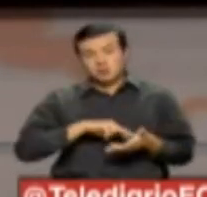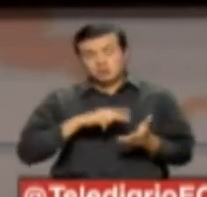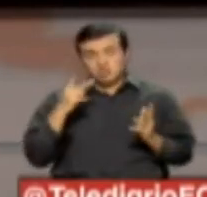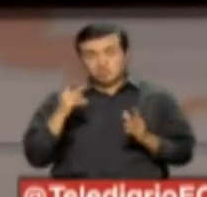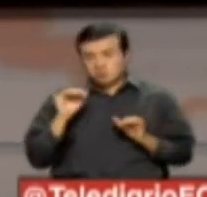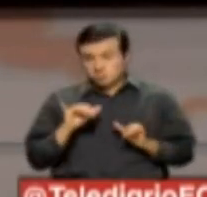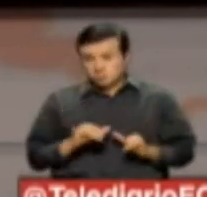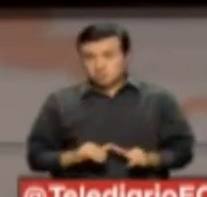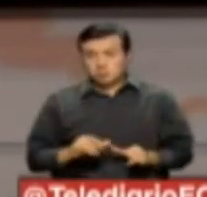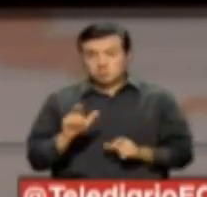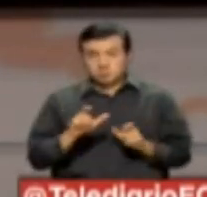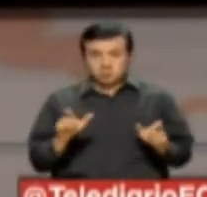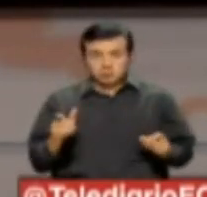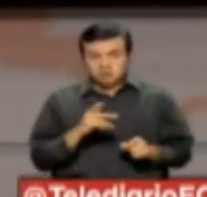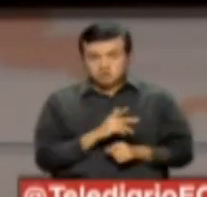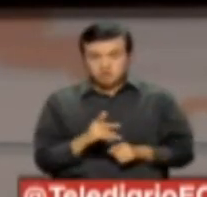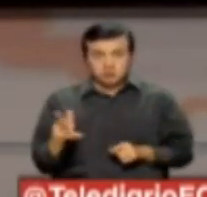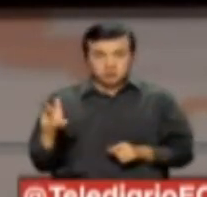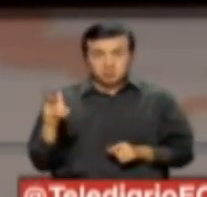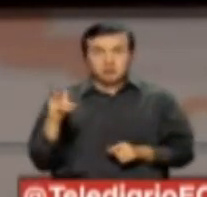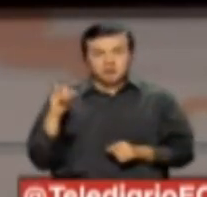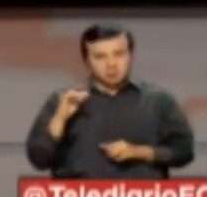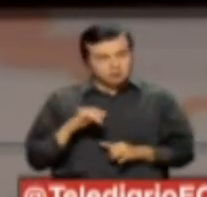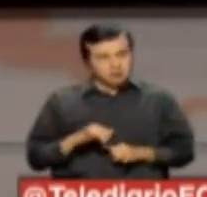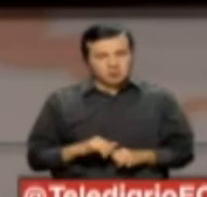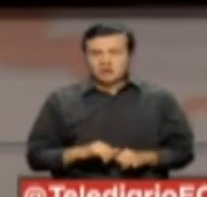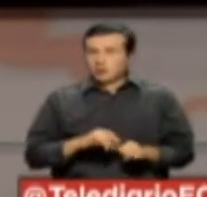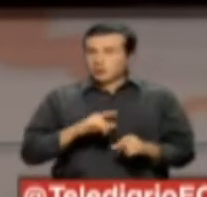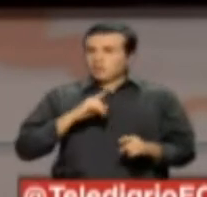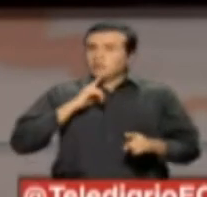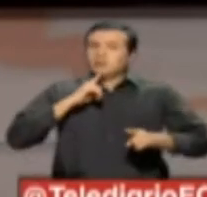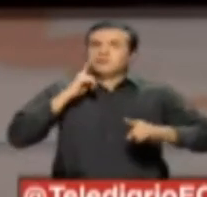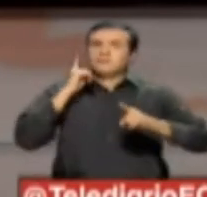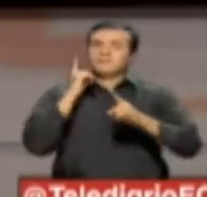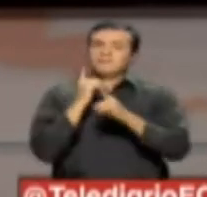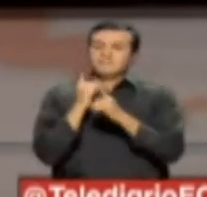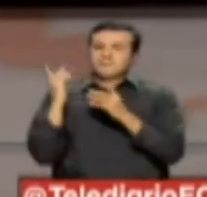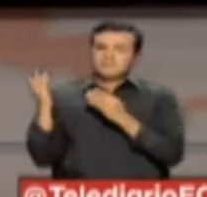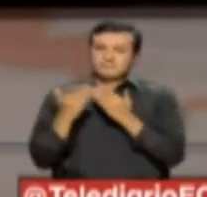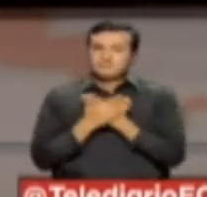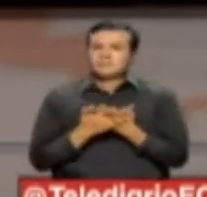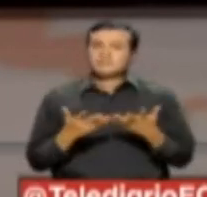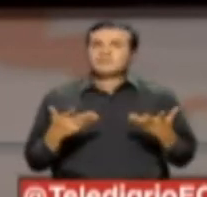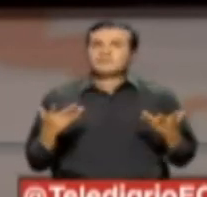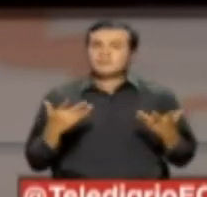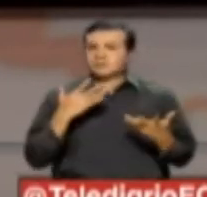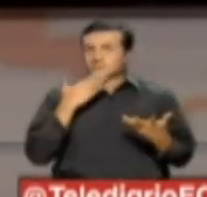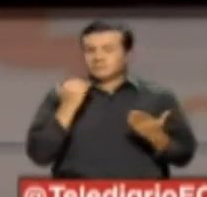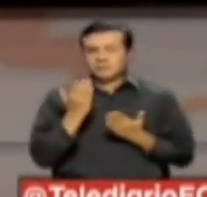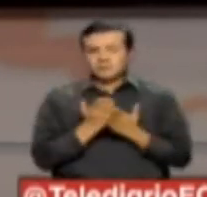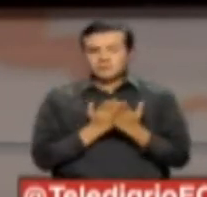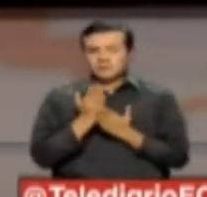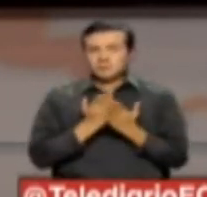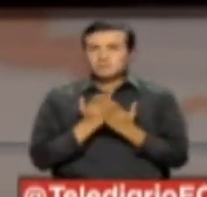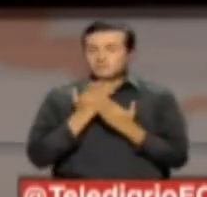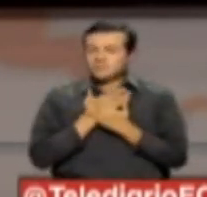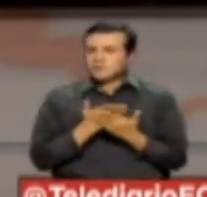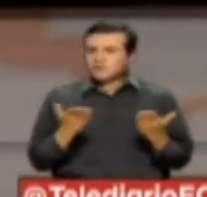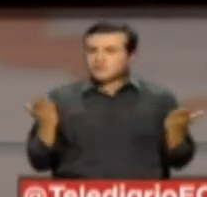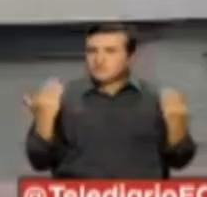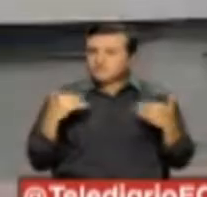para que el ciudadano al final perciba y realmente un mejor servicio por parte del